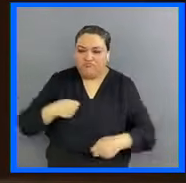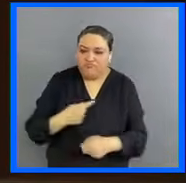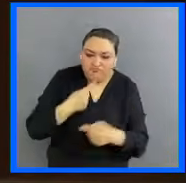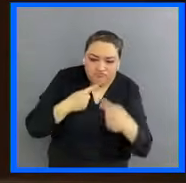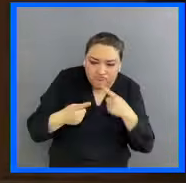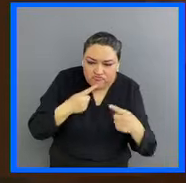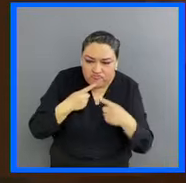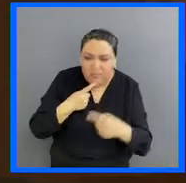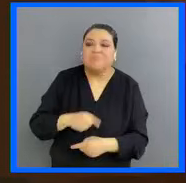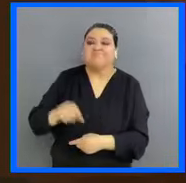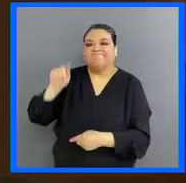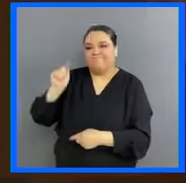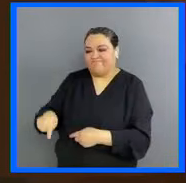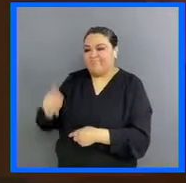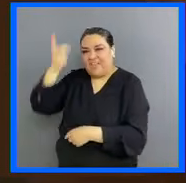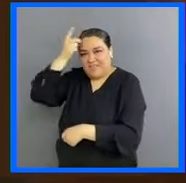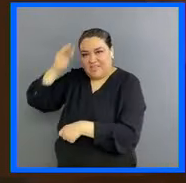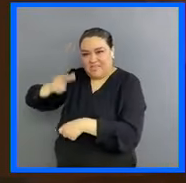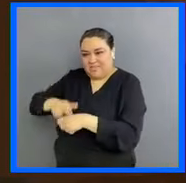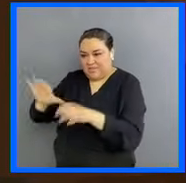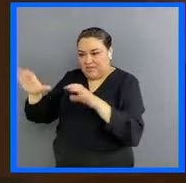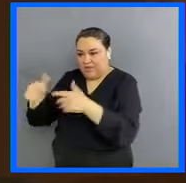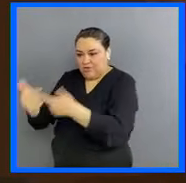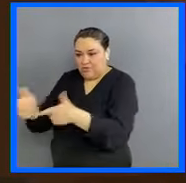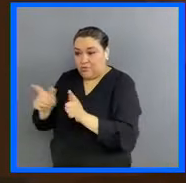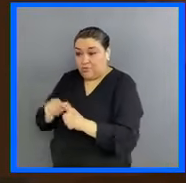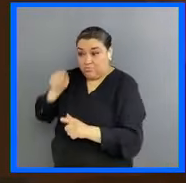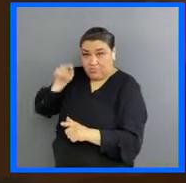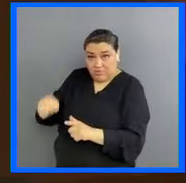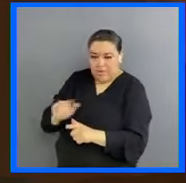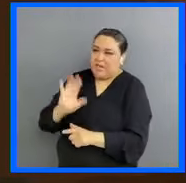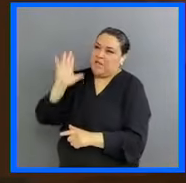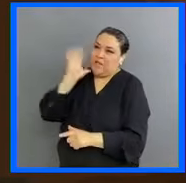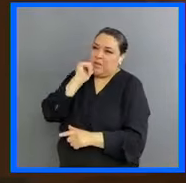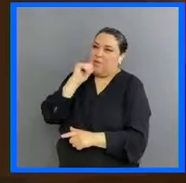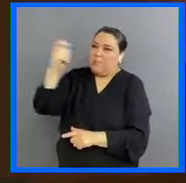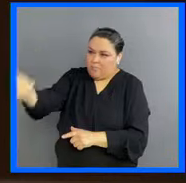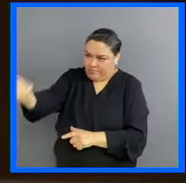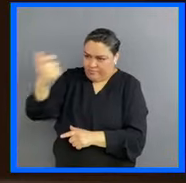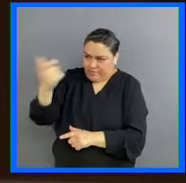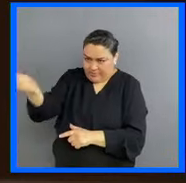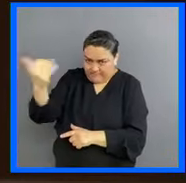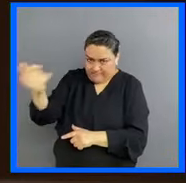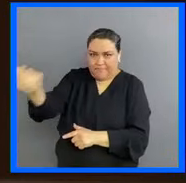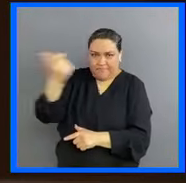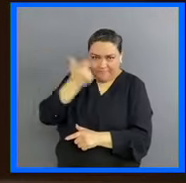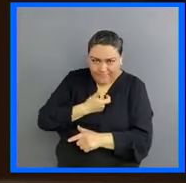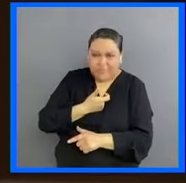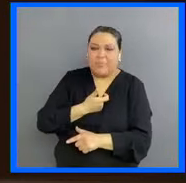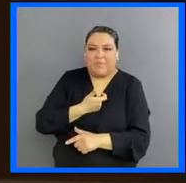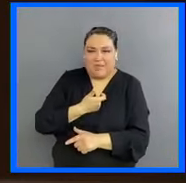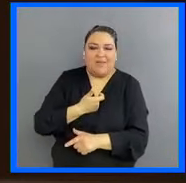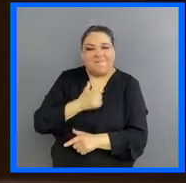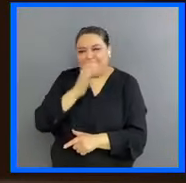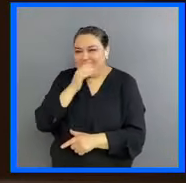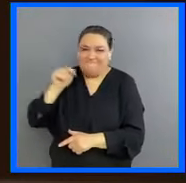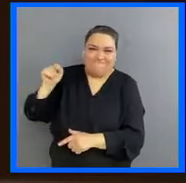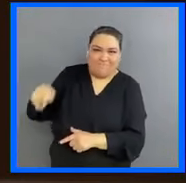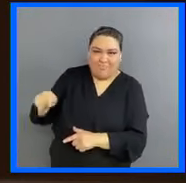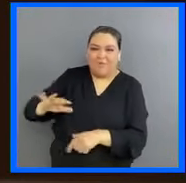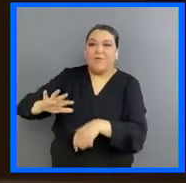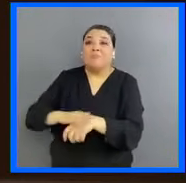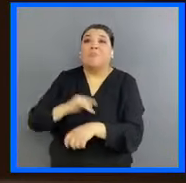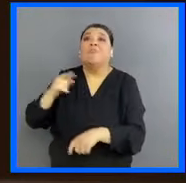de Prerrogativas carece de competencia para realizar ese requerimiento, toda vez que ello corresponde a la